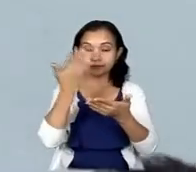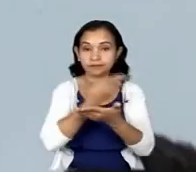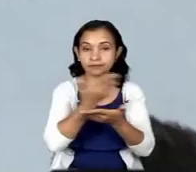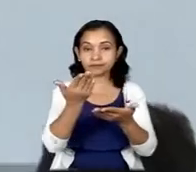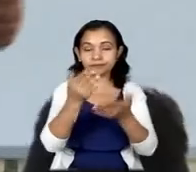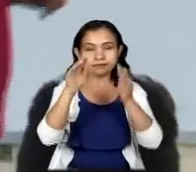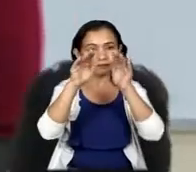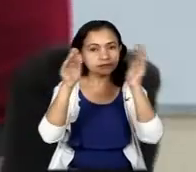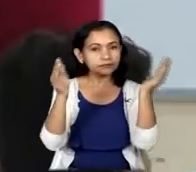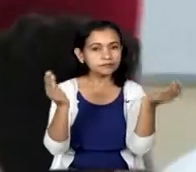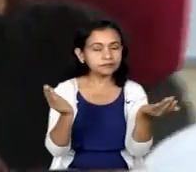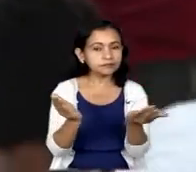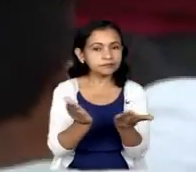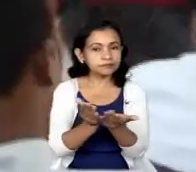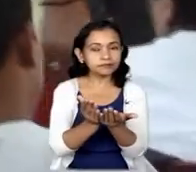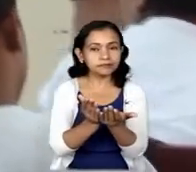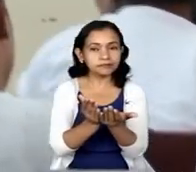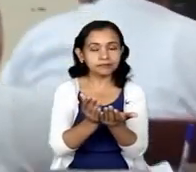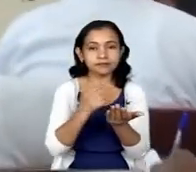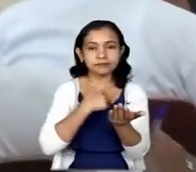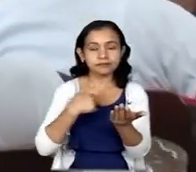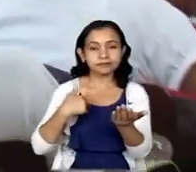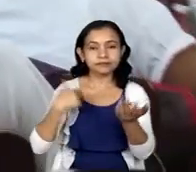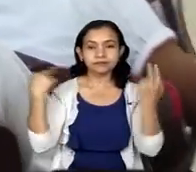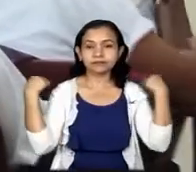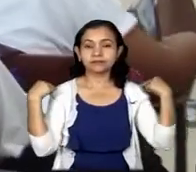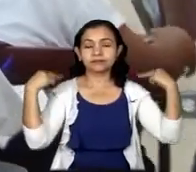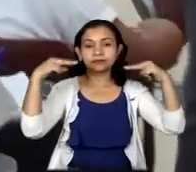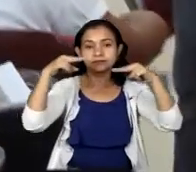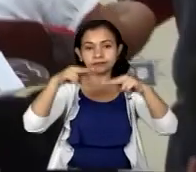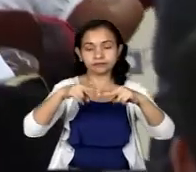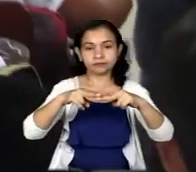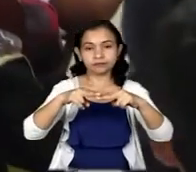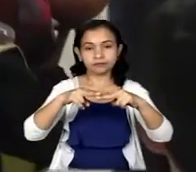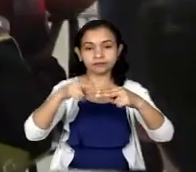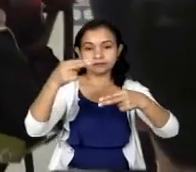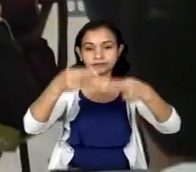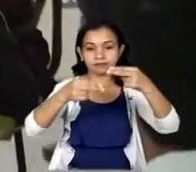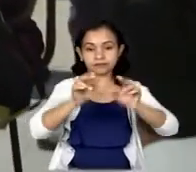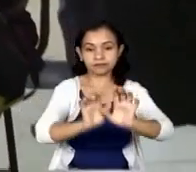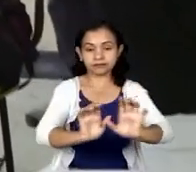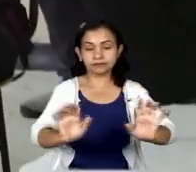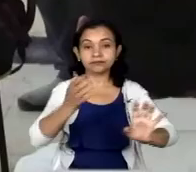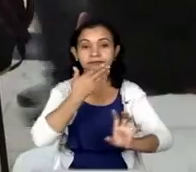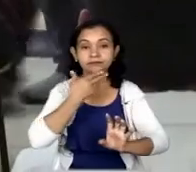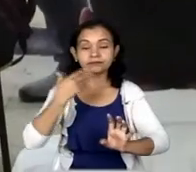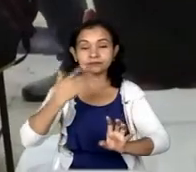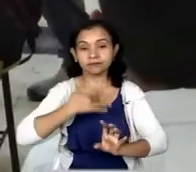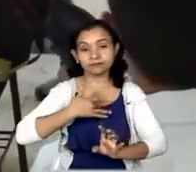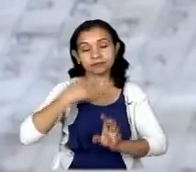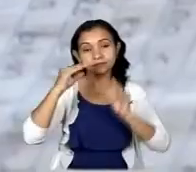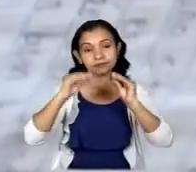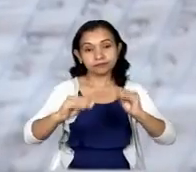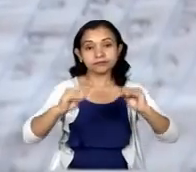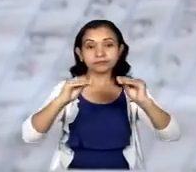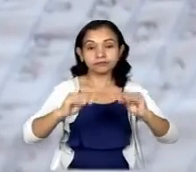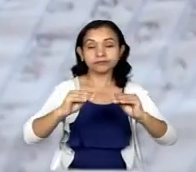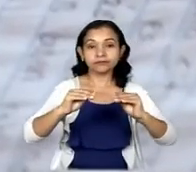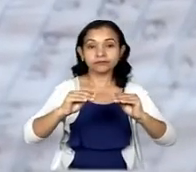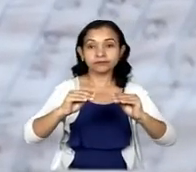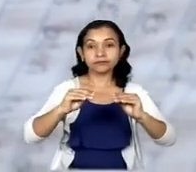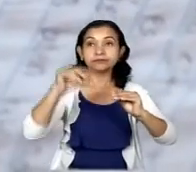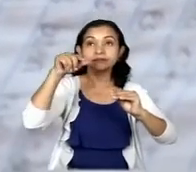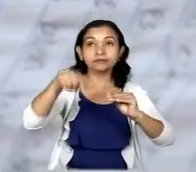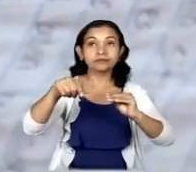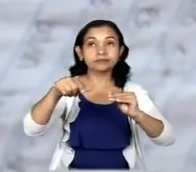nivel mundial, la UNESCO estima que hay un déficit de educadores en relación con el número de niños y jóvenes que requieren educación. Según